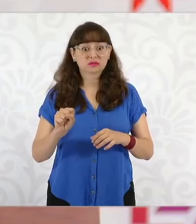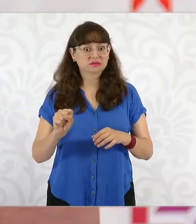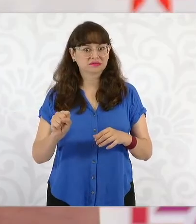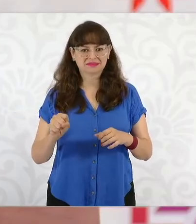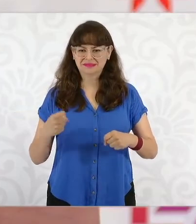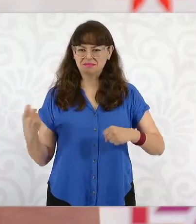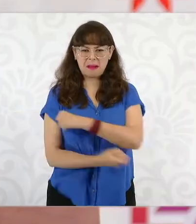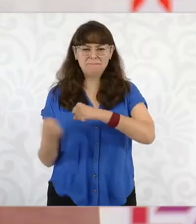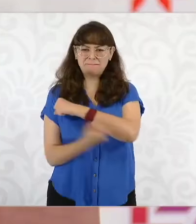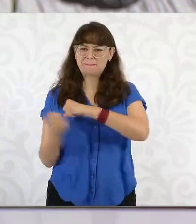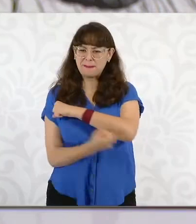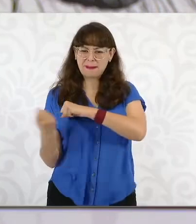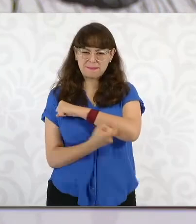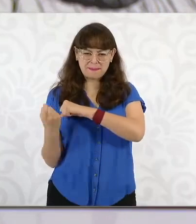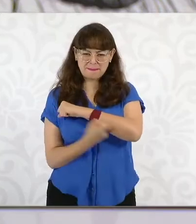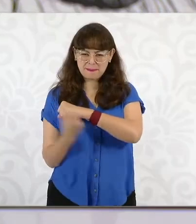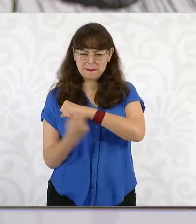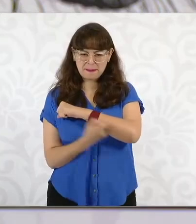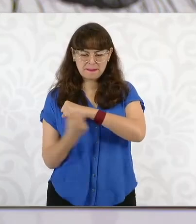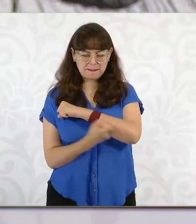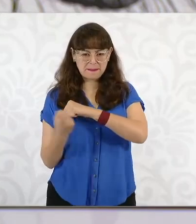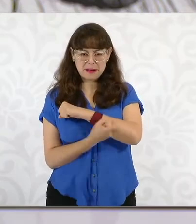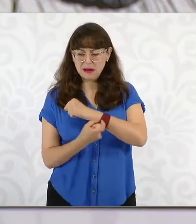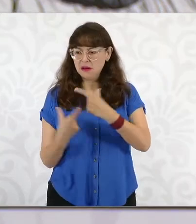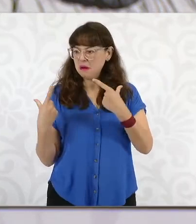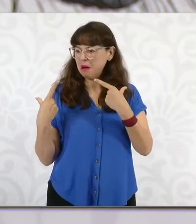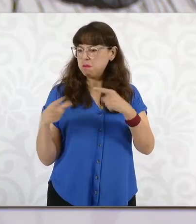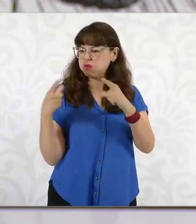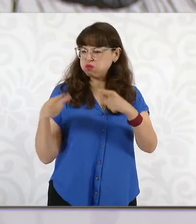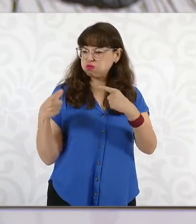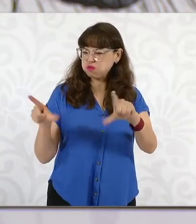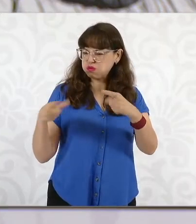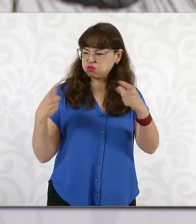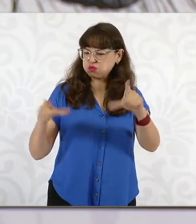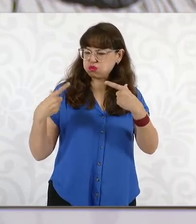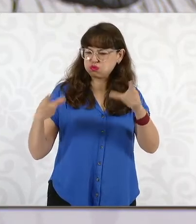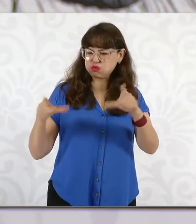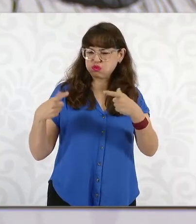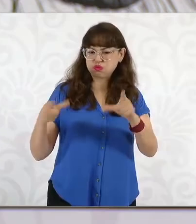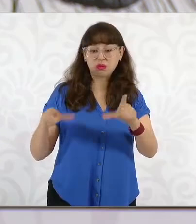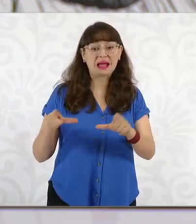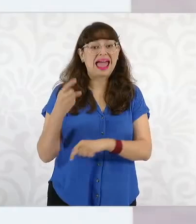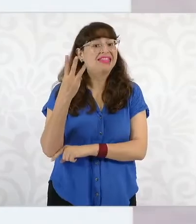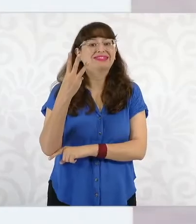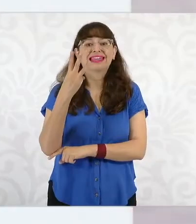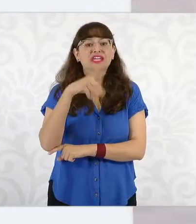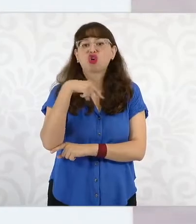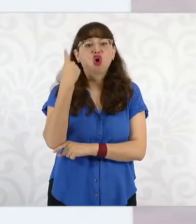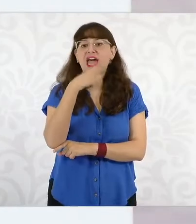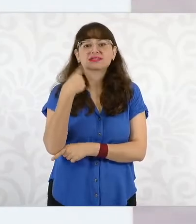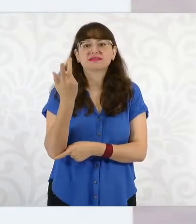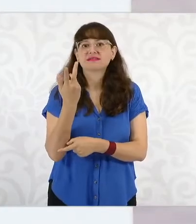de generadores de contenido en las redes sociales, que en 3 horas pueden